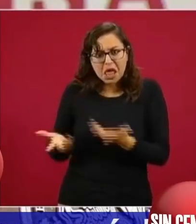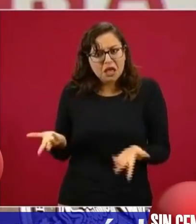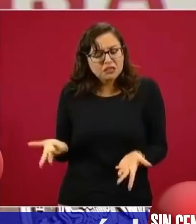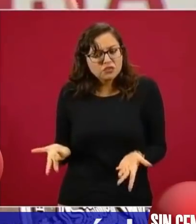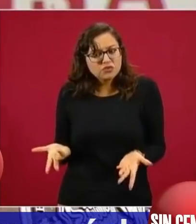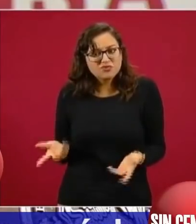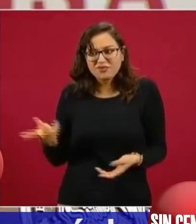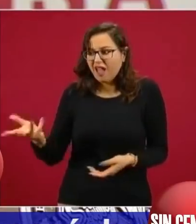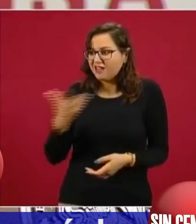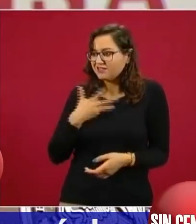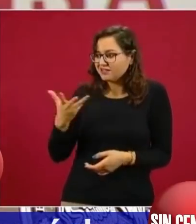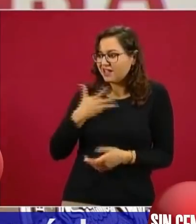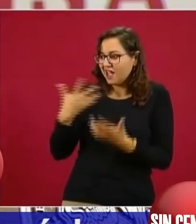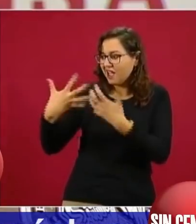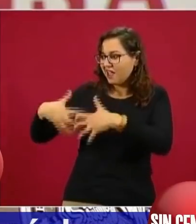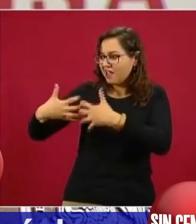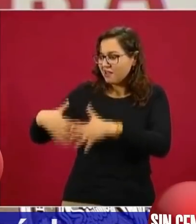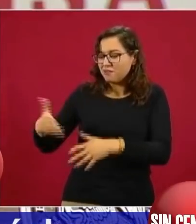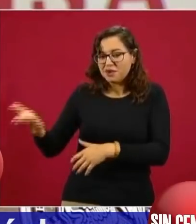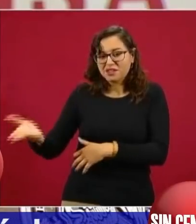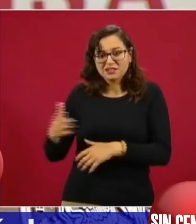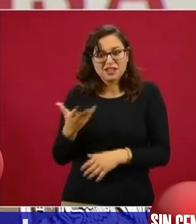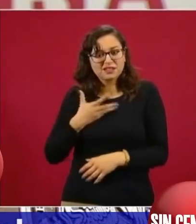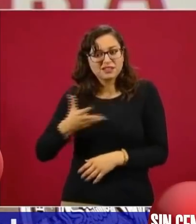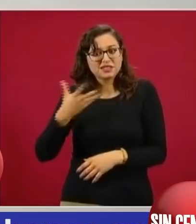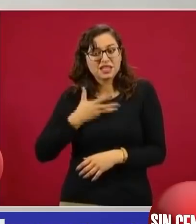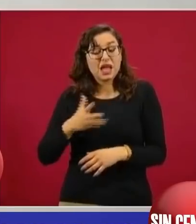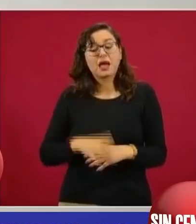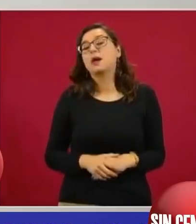la infraestructura, nada más que